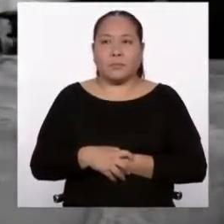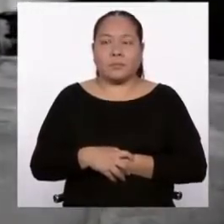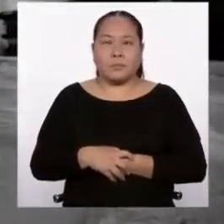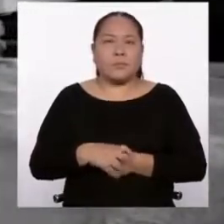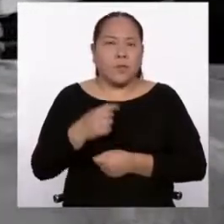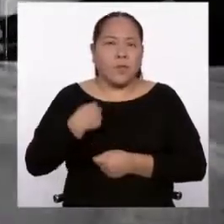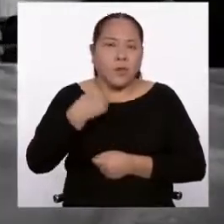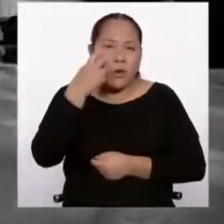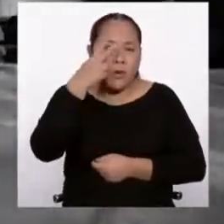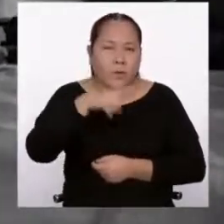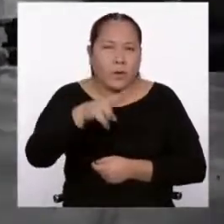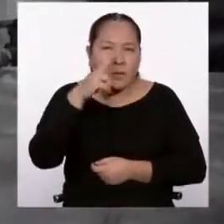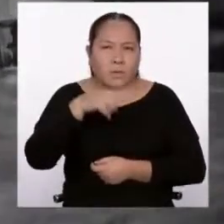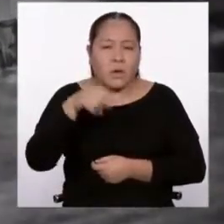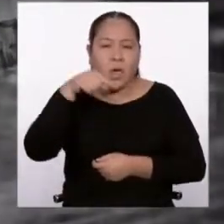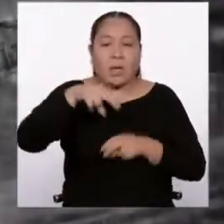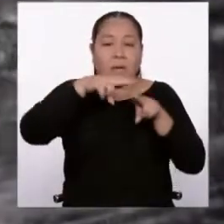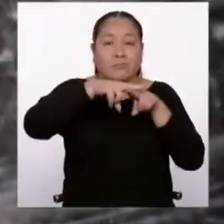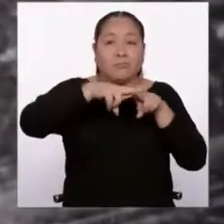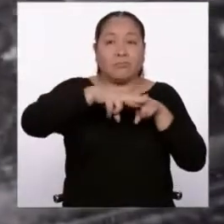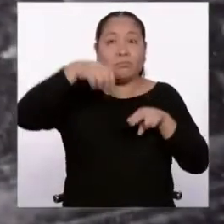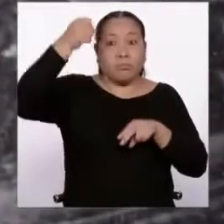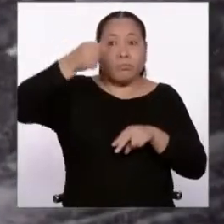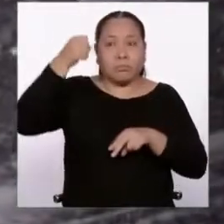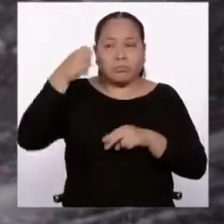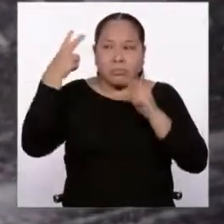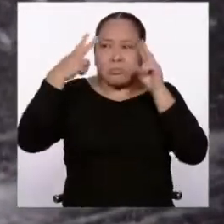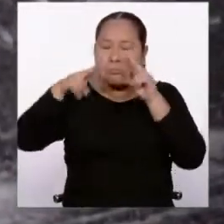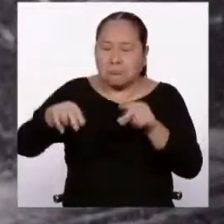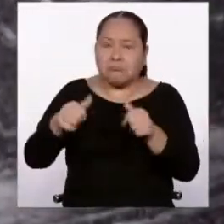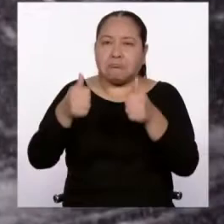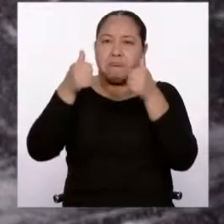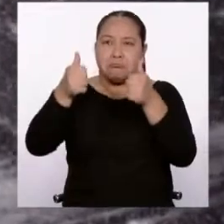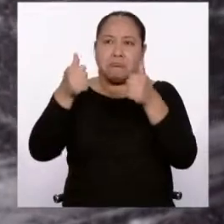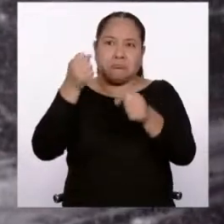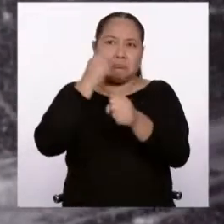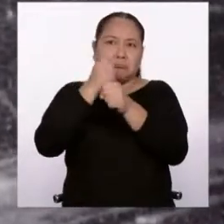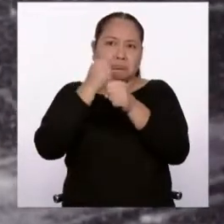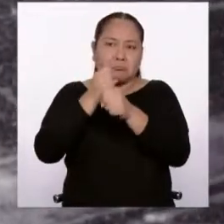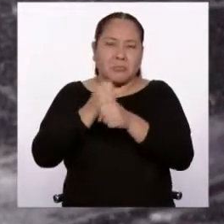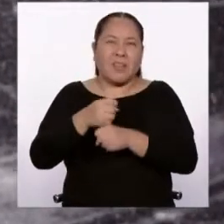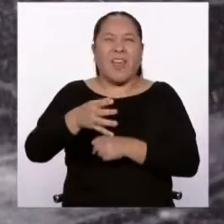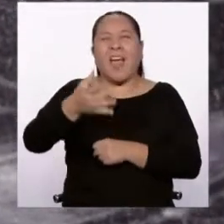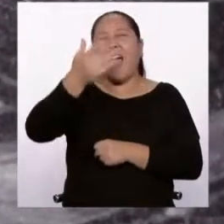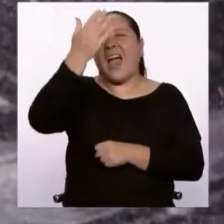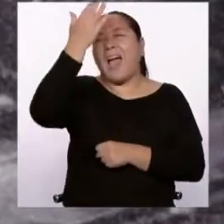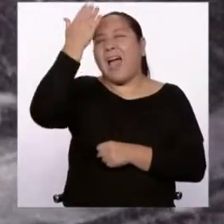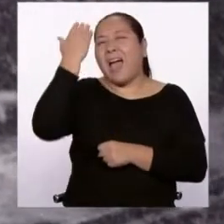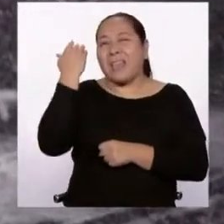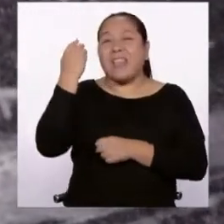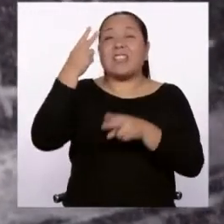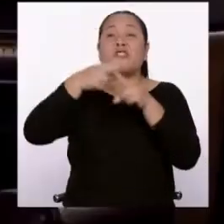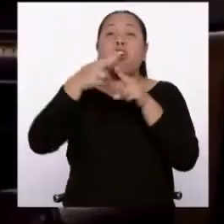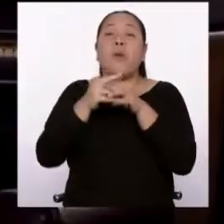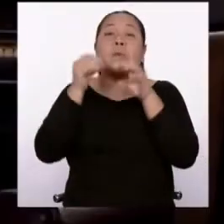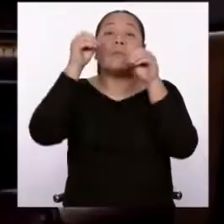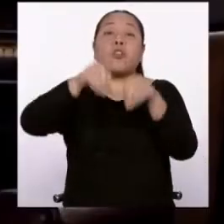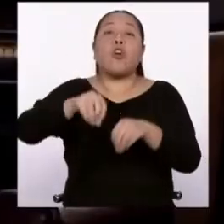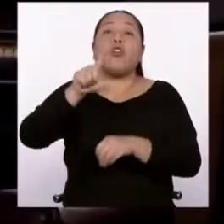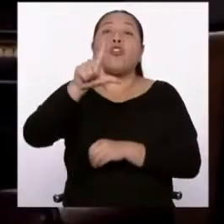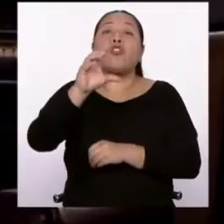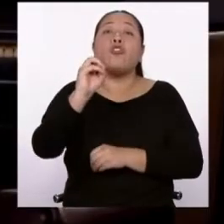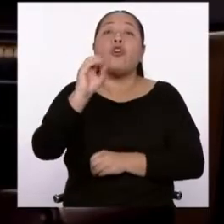Todavía he visto el ferrocarril en toda su plenitud, en toda su, claro, cuando era pues la locomotora, ¿no?